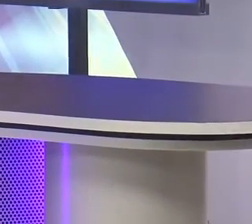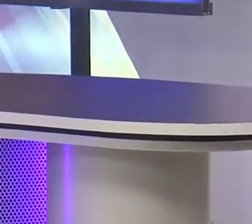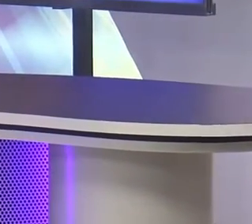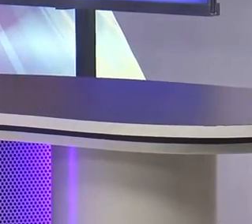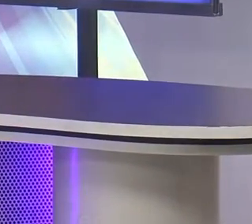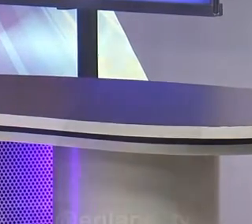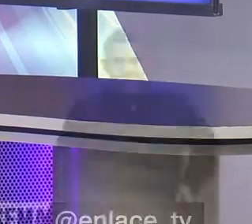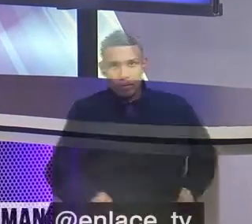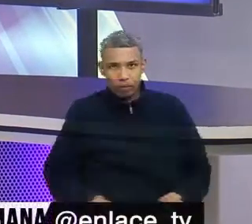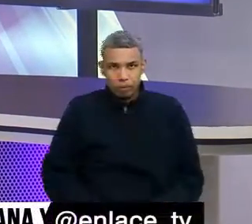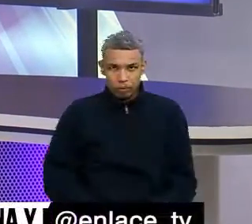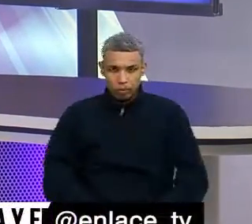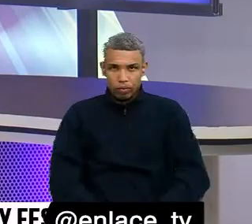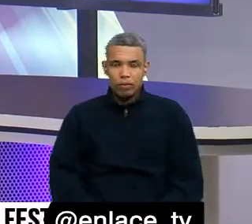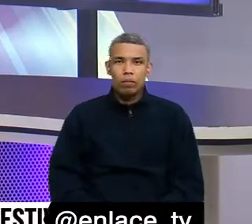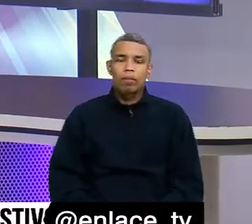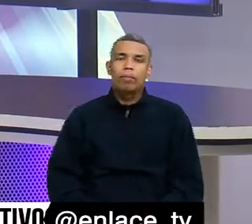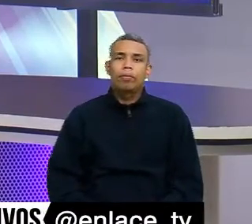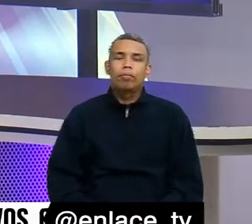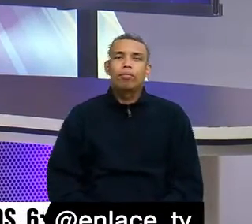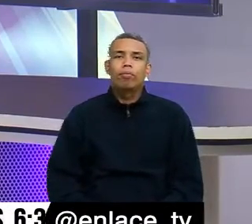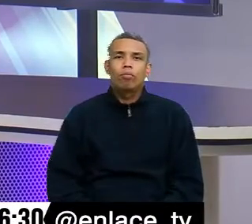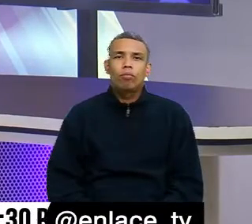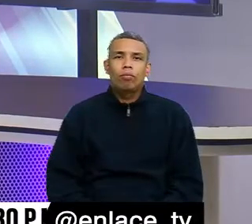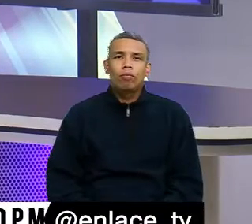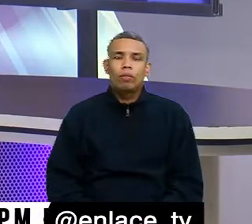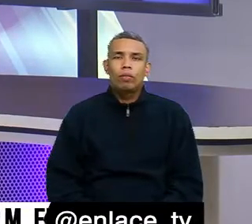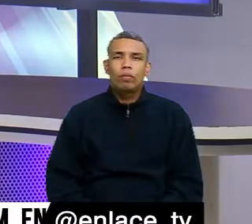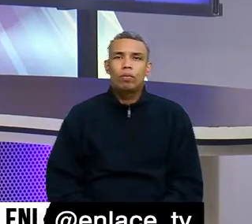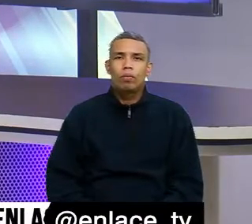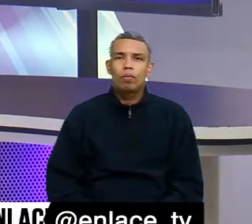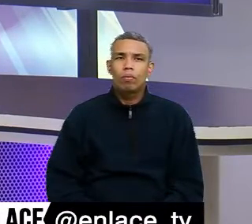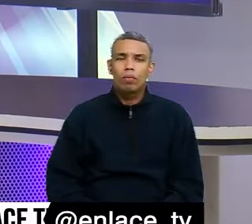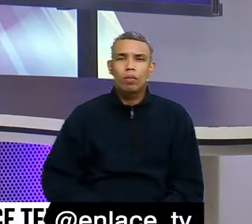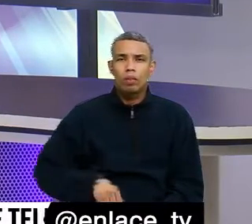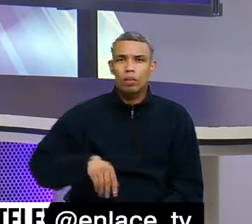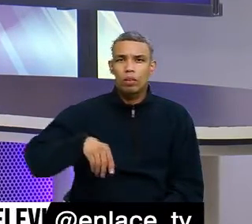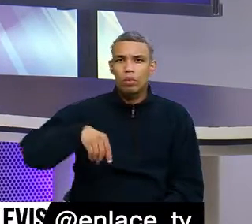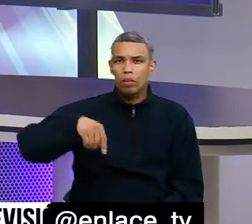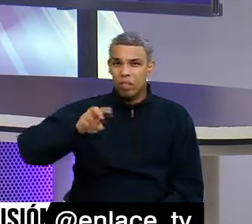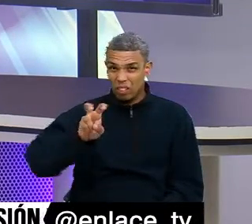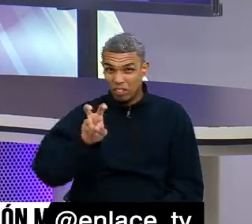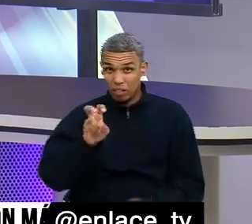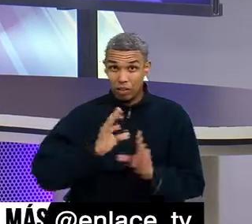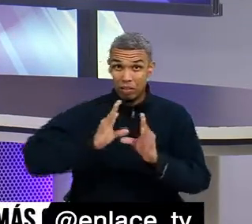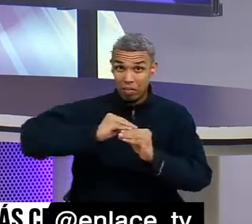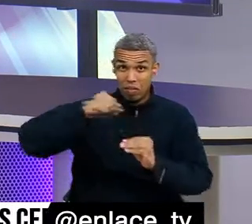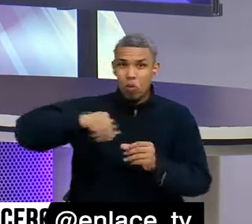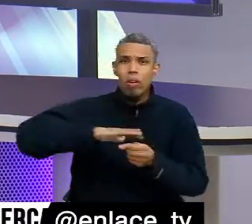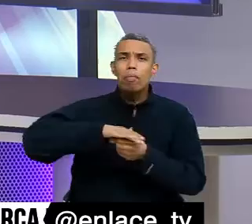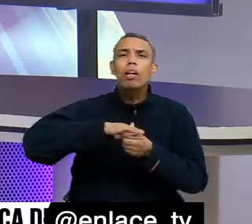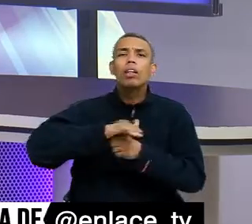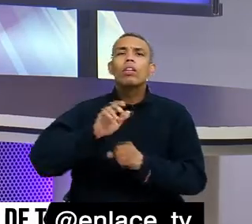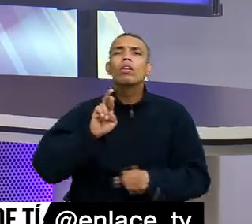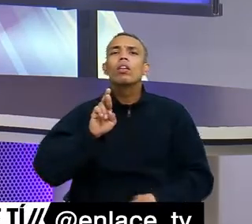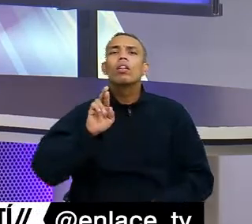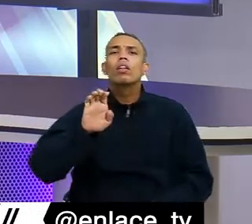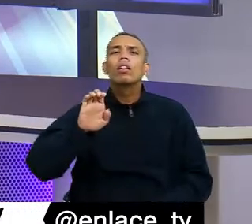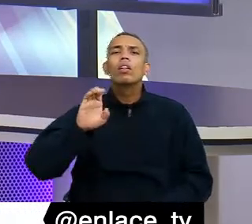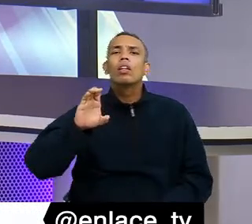Gracias por continuar con nosotros en Enlace Noticias. A partir de las 7 de la noche, vecinos del barrio El Recreo socializarán lo que será la remodelación